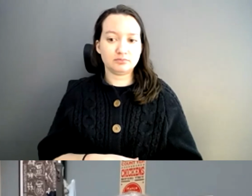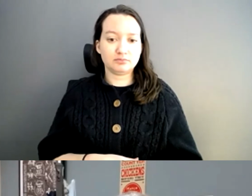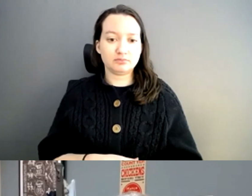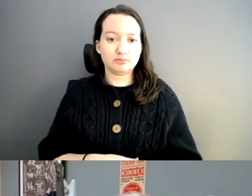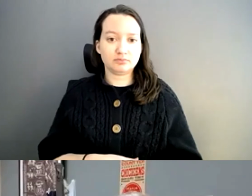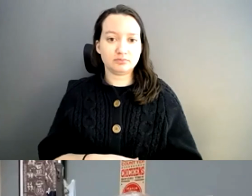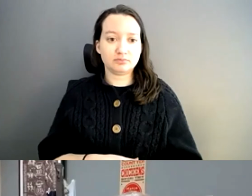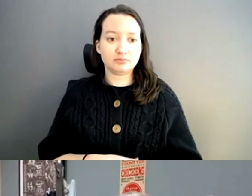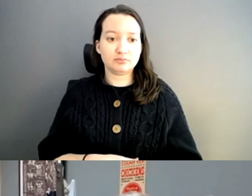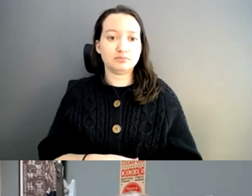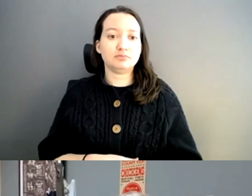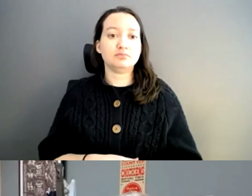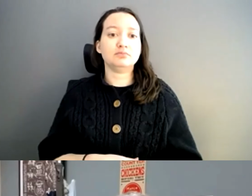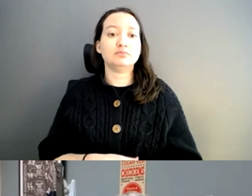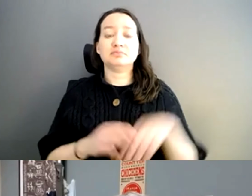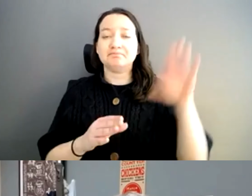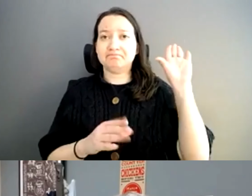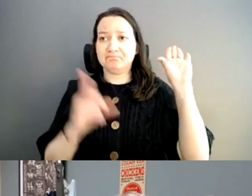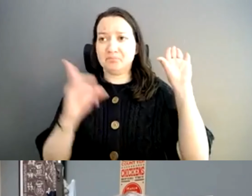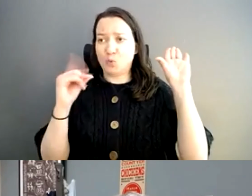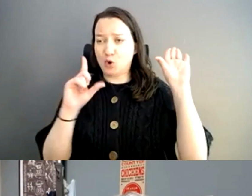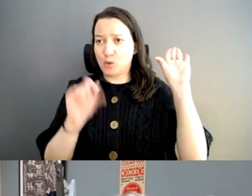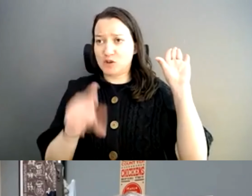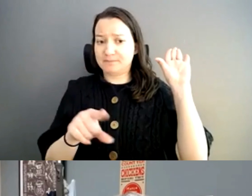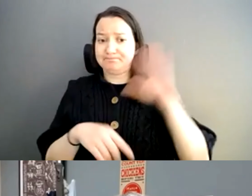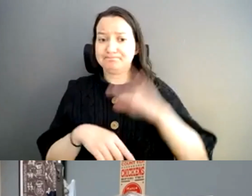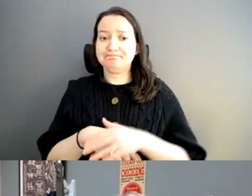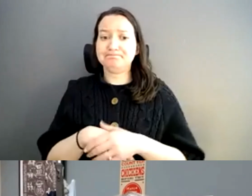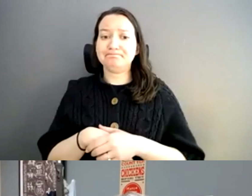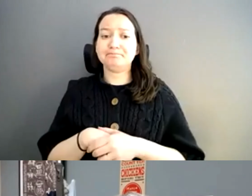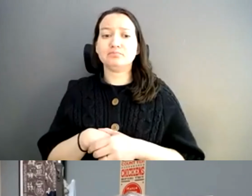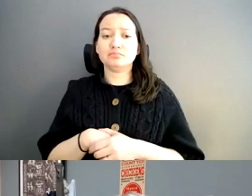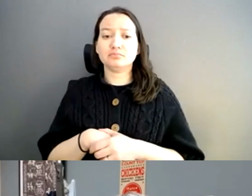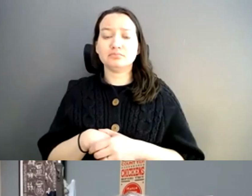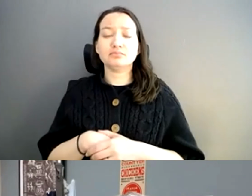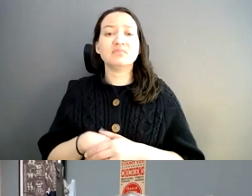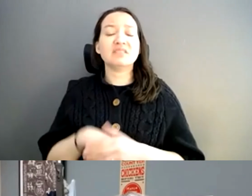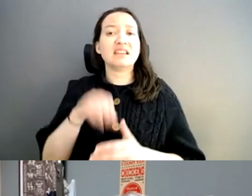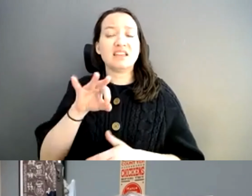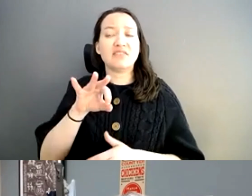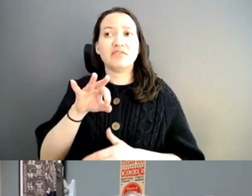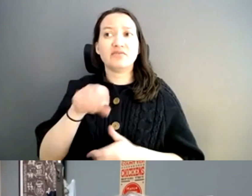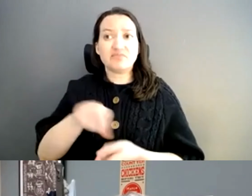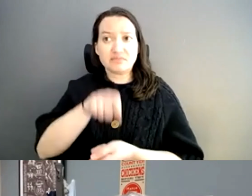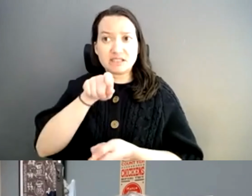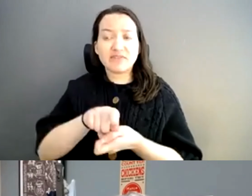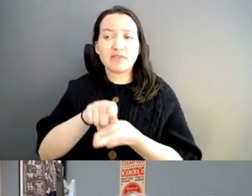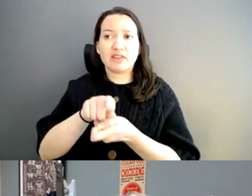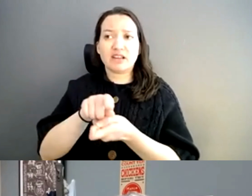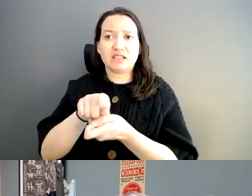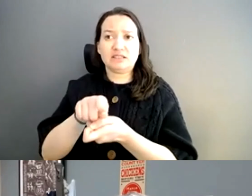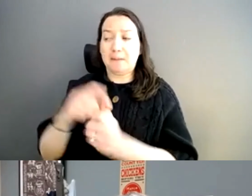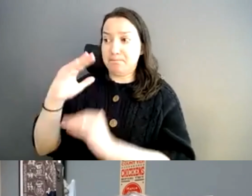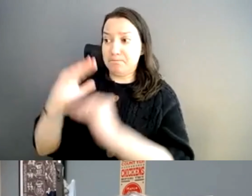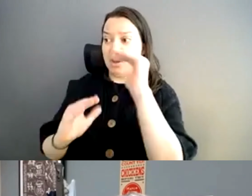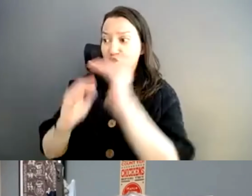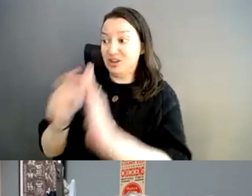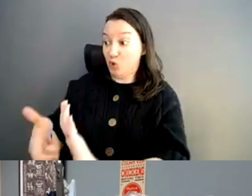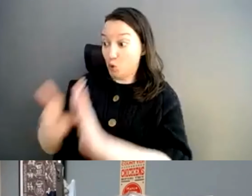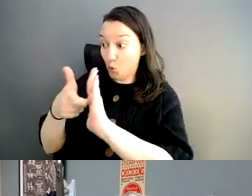We did have another question. Sí, tenemos otra pregunta de si el edificio brick